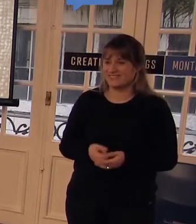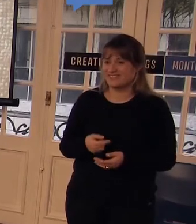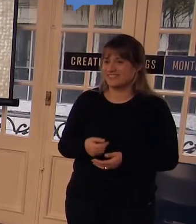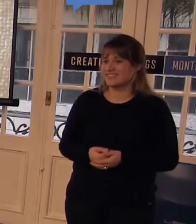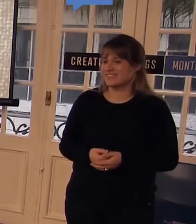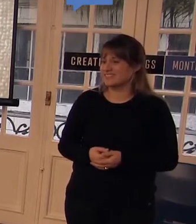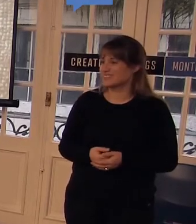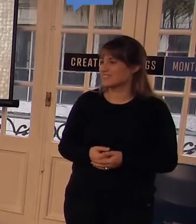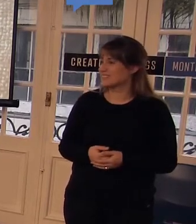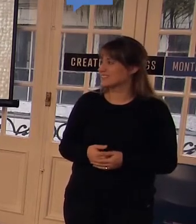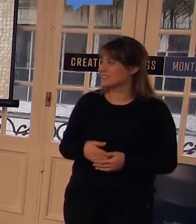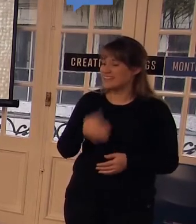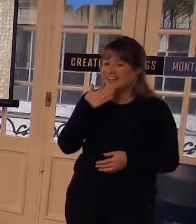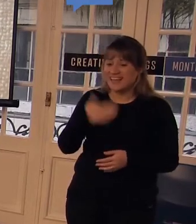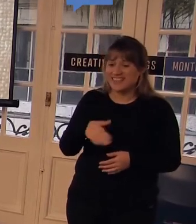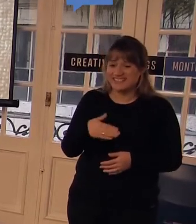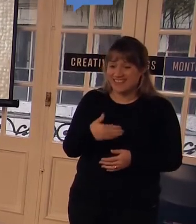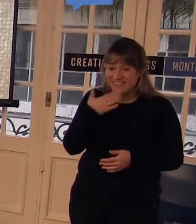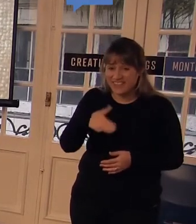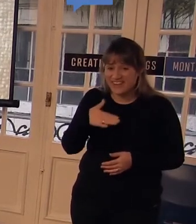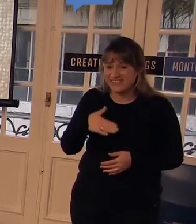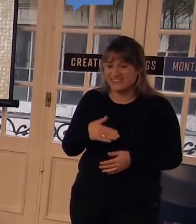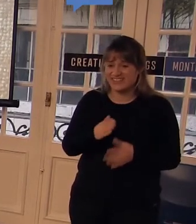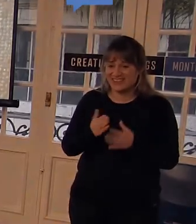Bueno, ¿preguntas?